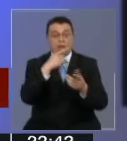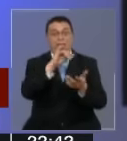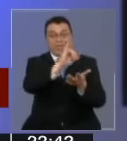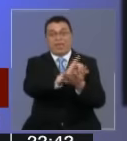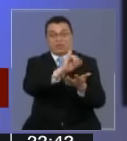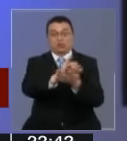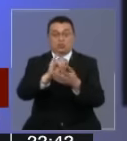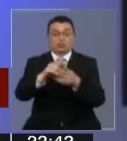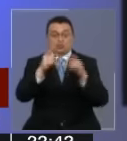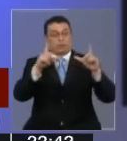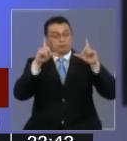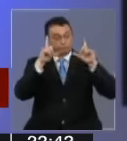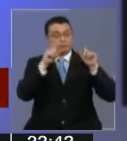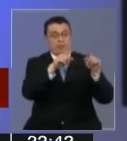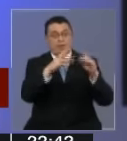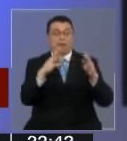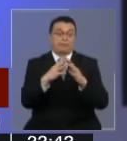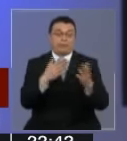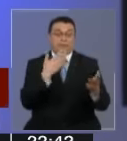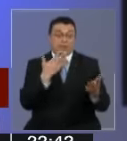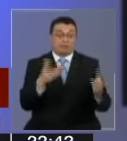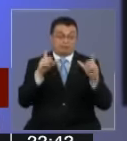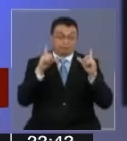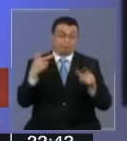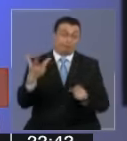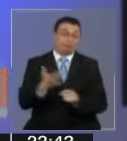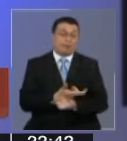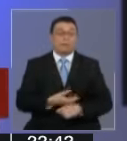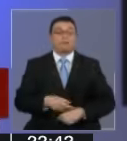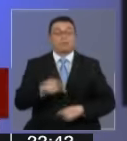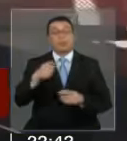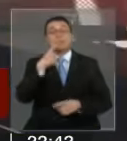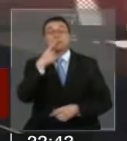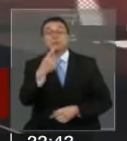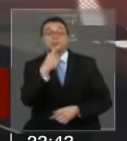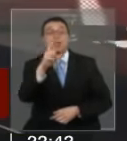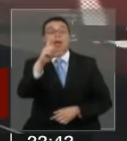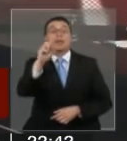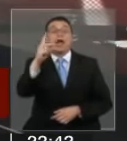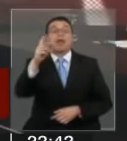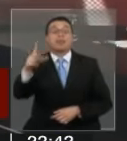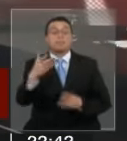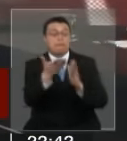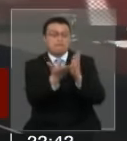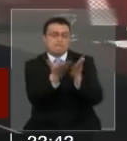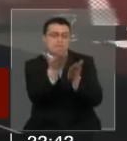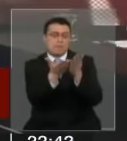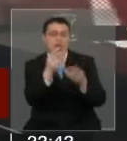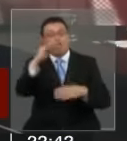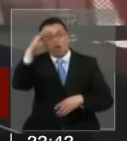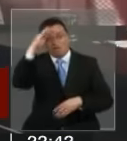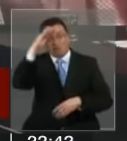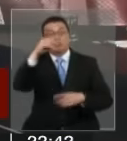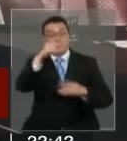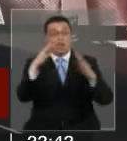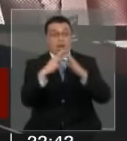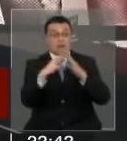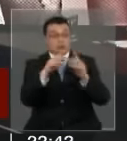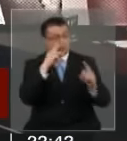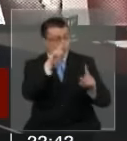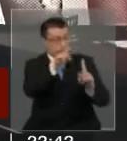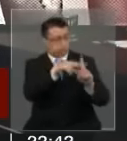los datos de confianza y legitimidad. Un solo dato al respecto, ¿eh? Por ejemplo, en la encuesta Academ, que mide confianza, donde el ejército estaba permanentemente entre los